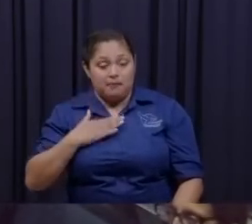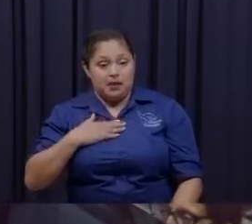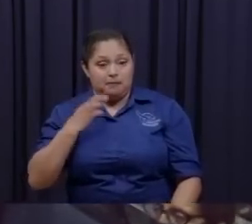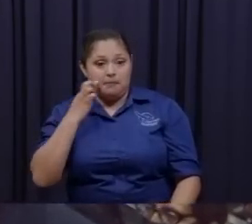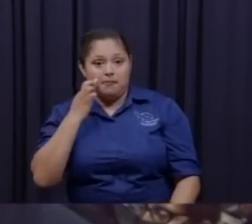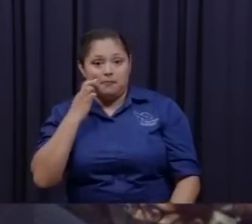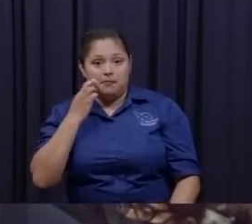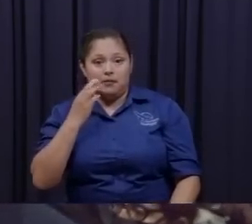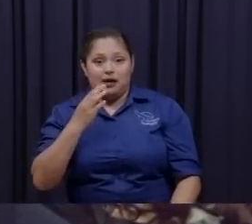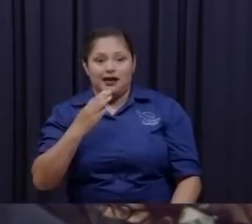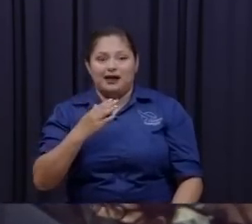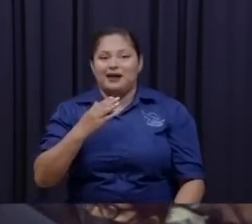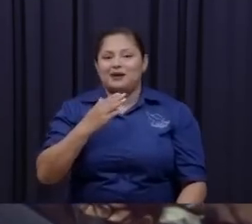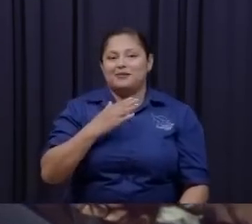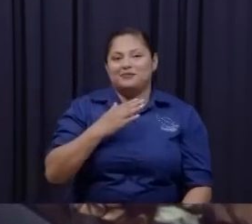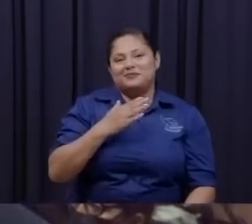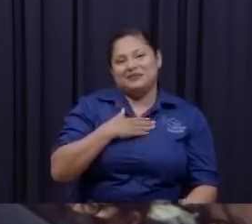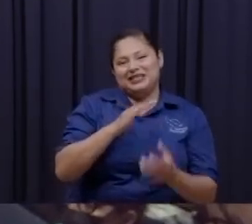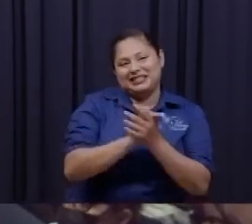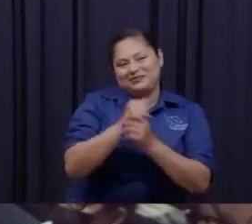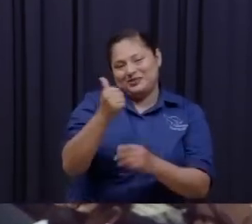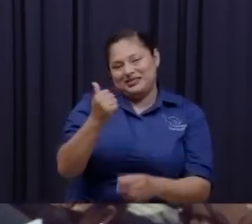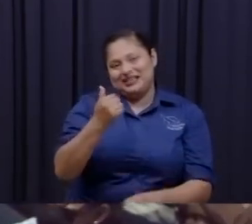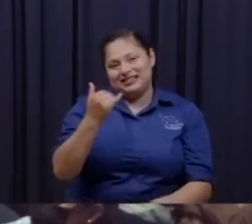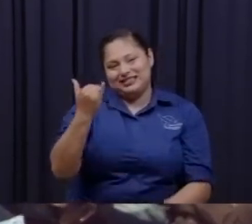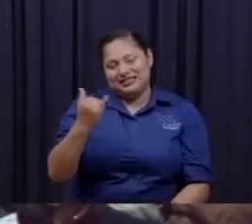Había usado a mi esposa para ministrarme.